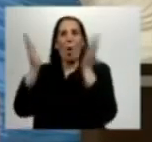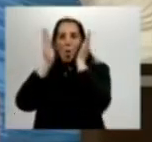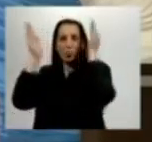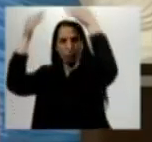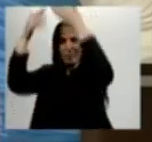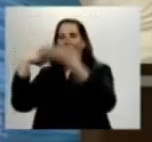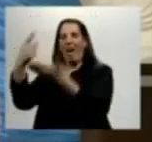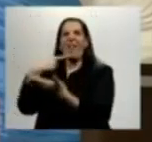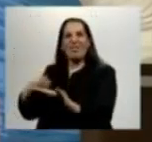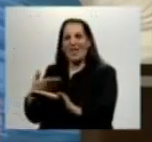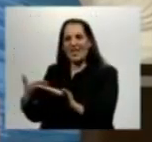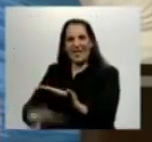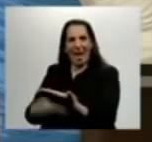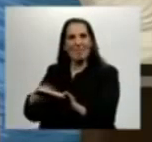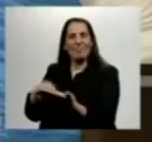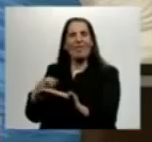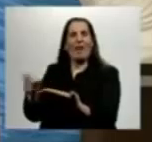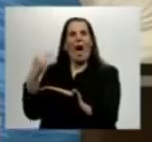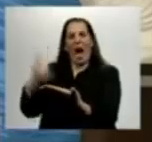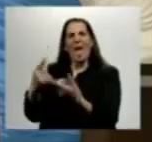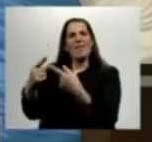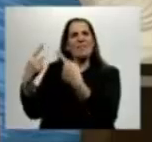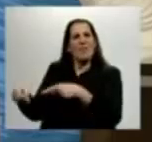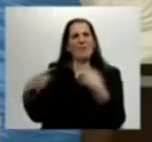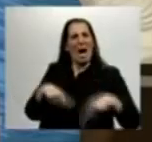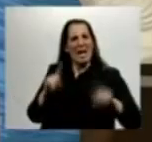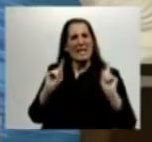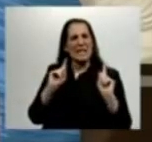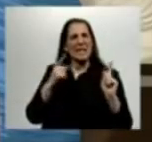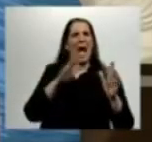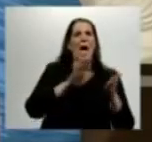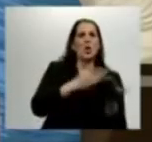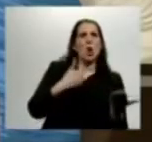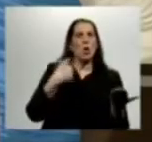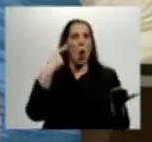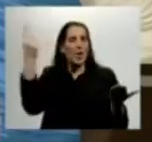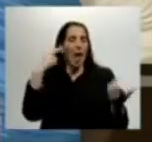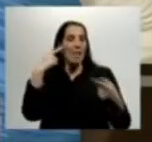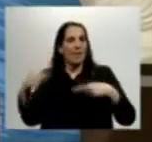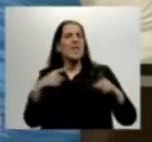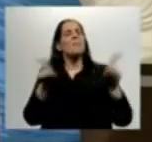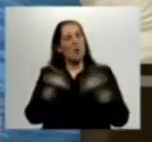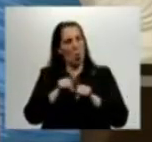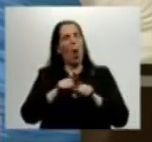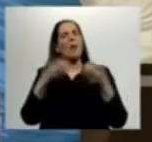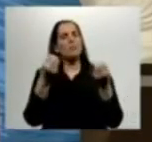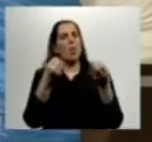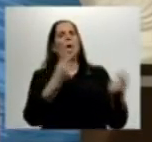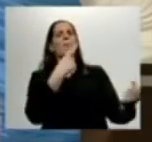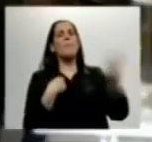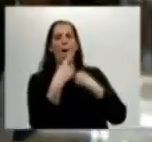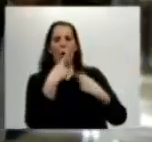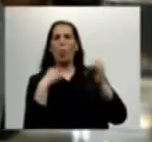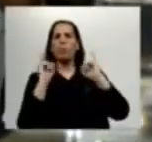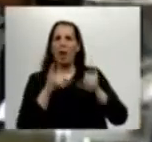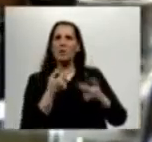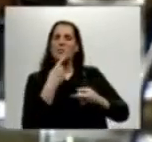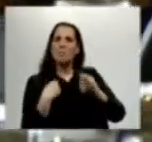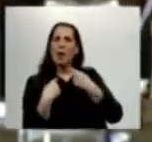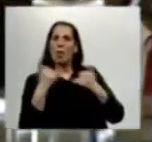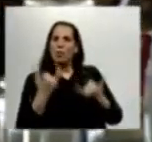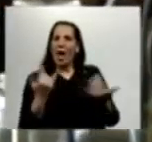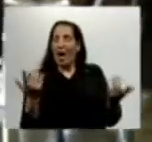las diferencias que podíamos tener en algunas cosas, pero que reconoció que había un trabajo de consulta, de participación, que es lo que realmente reclama